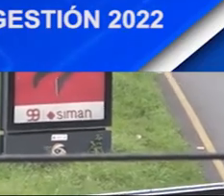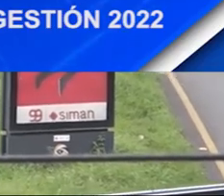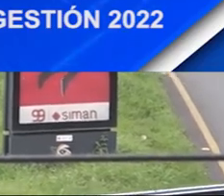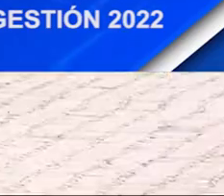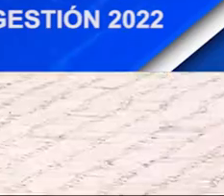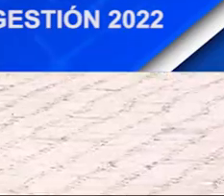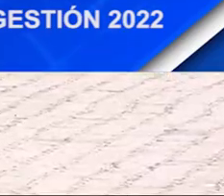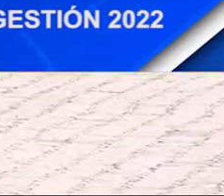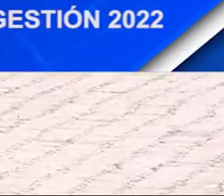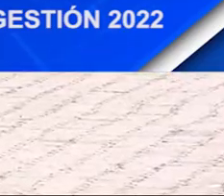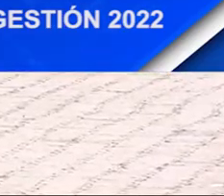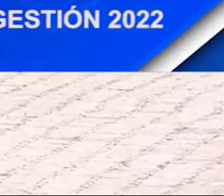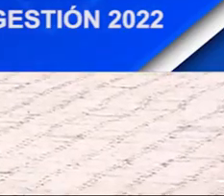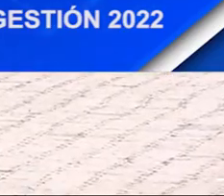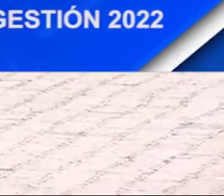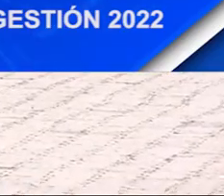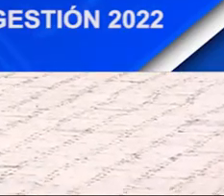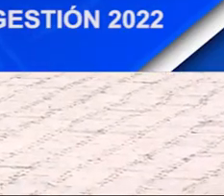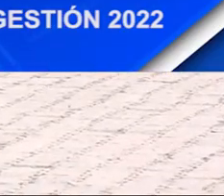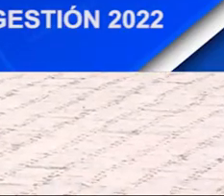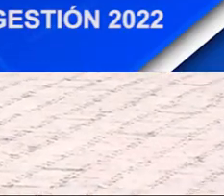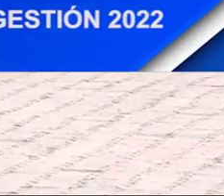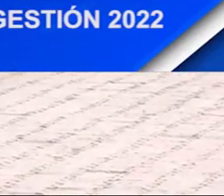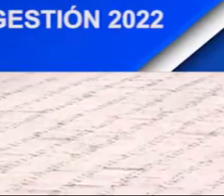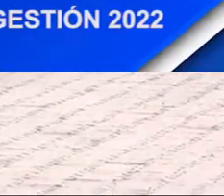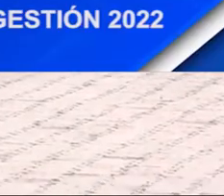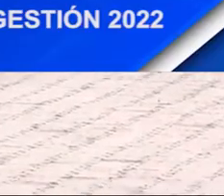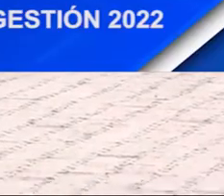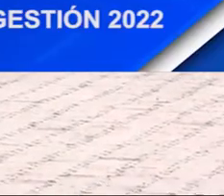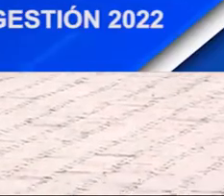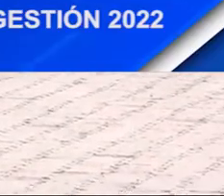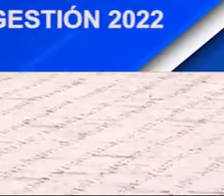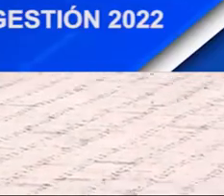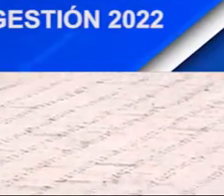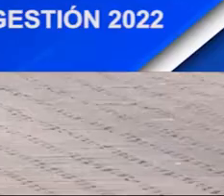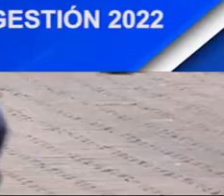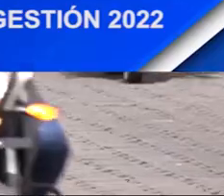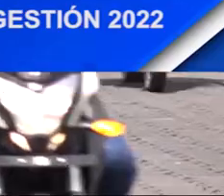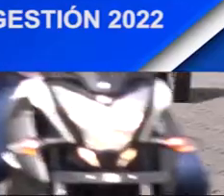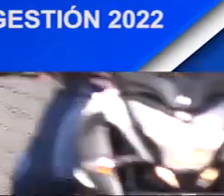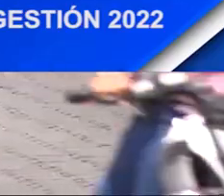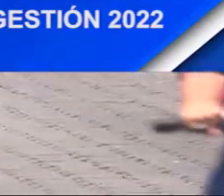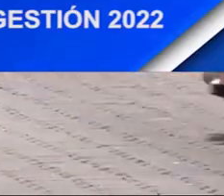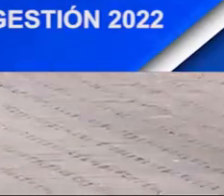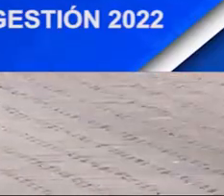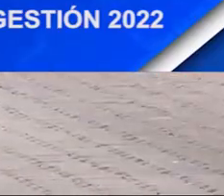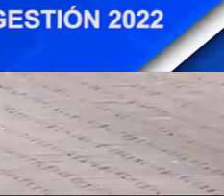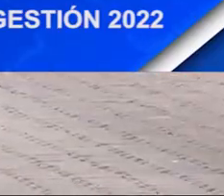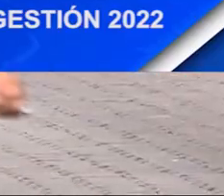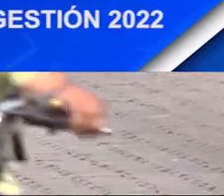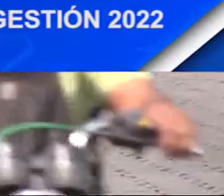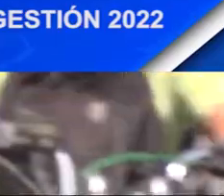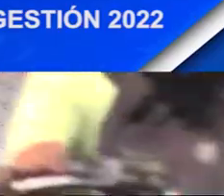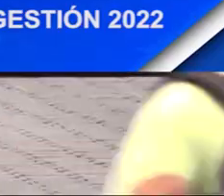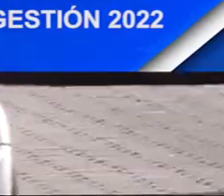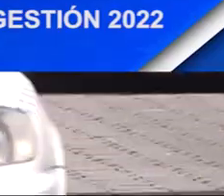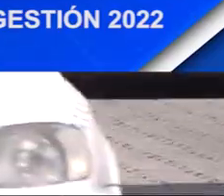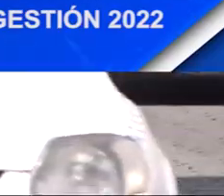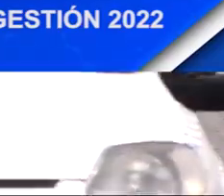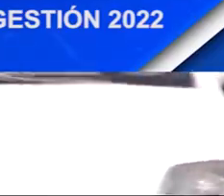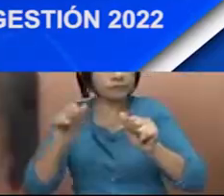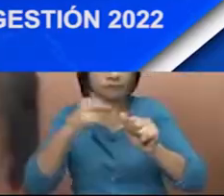la narcoactividad, el crimen organizado, el blanqueo de capitales y el financiamiento de armas de